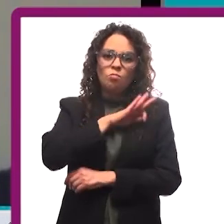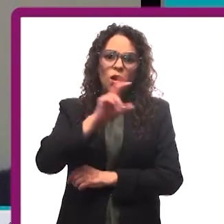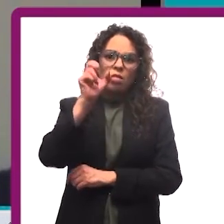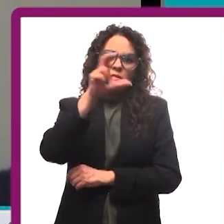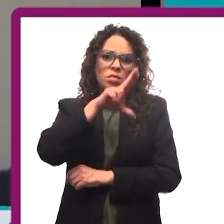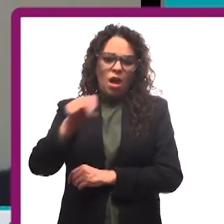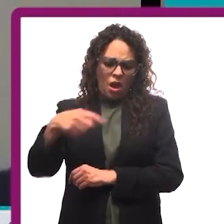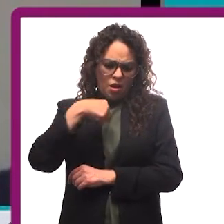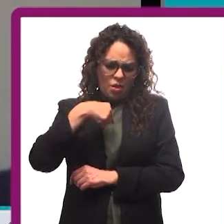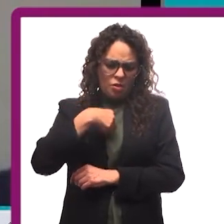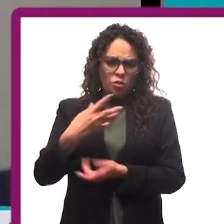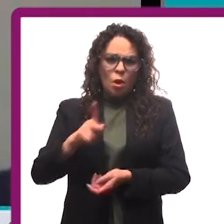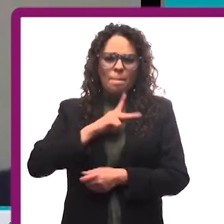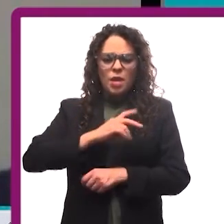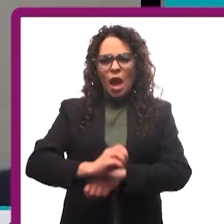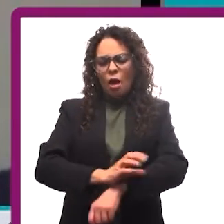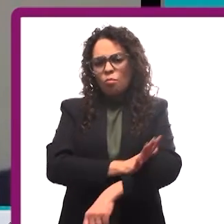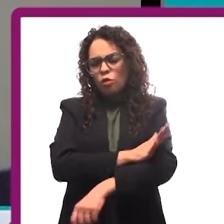Es decir, si